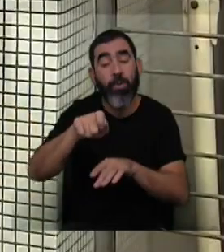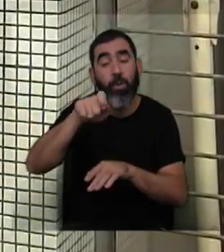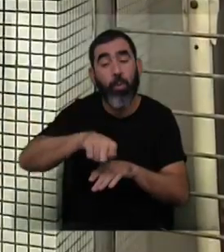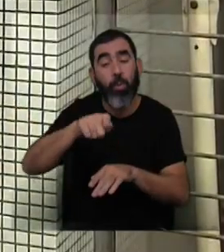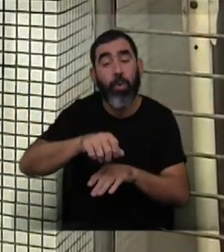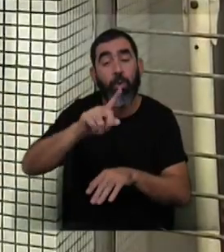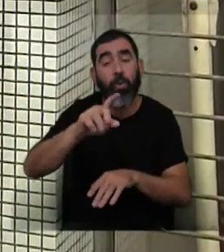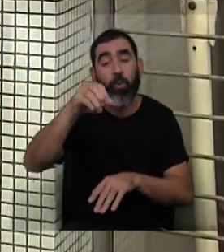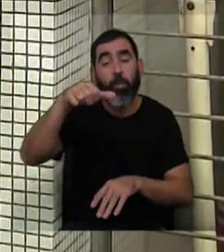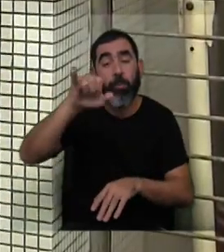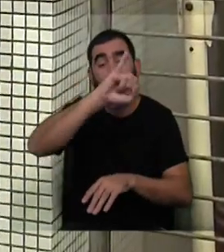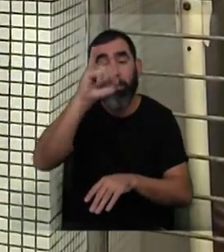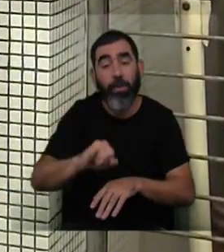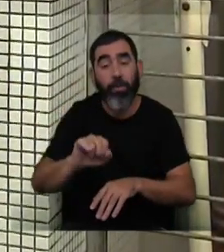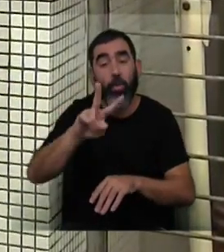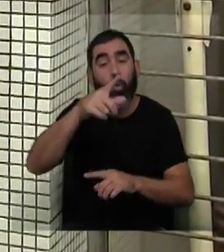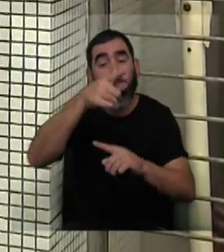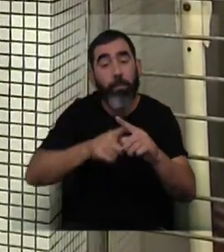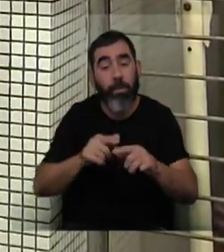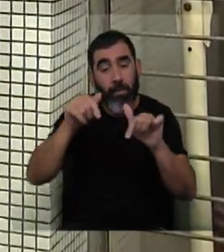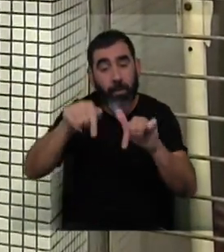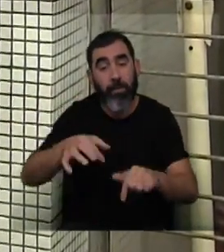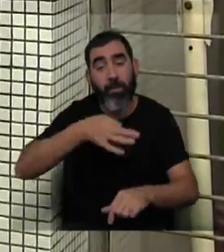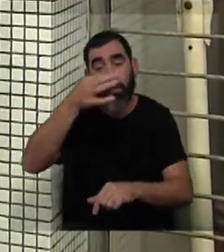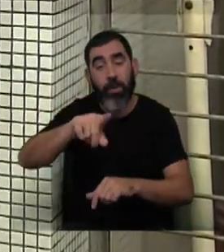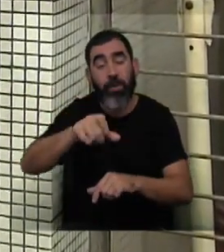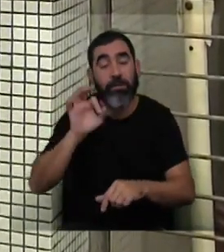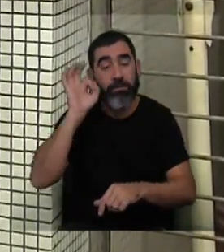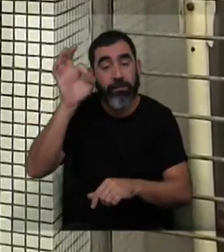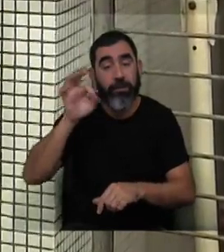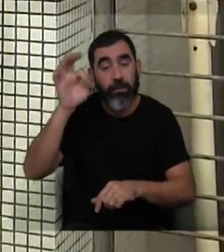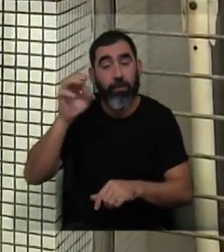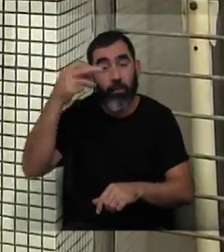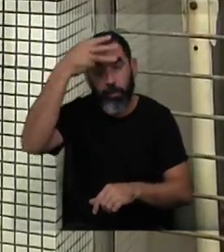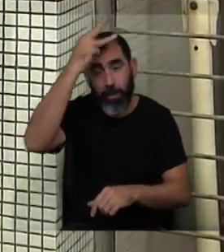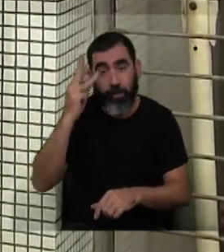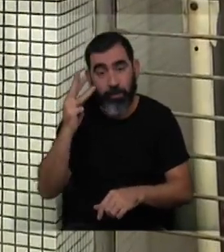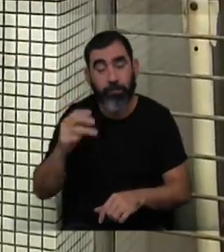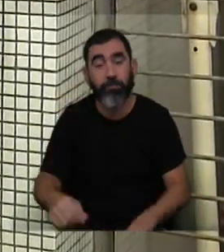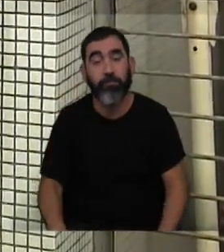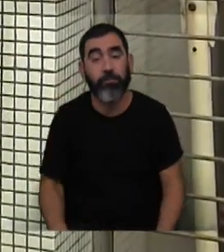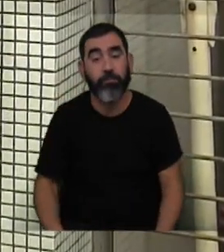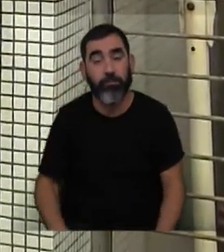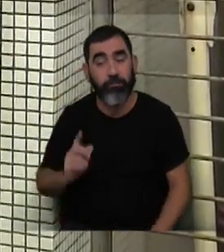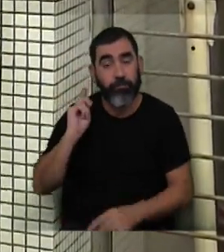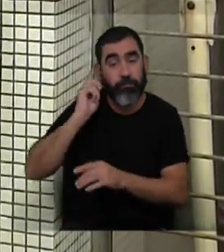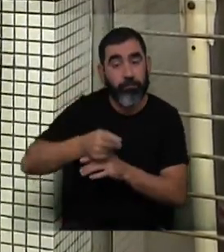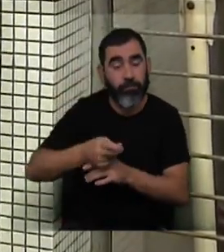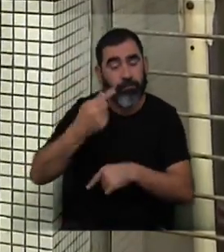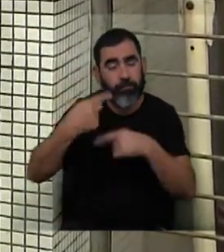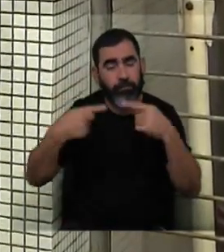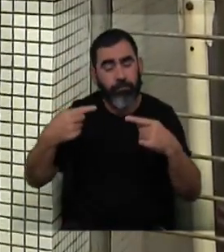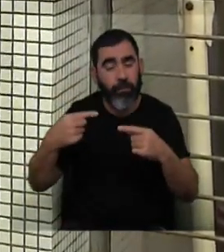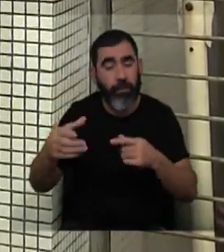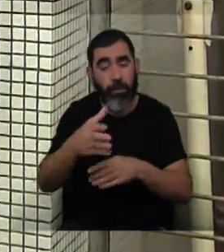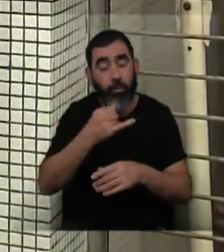Juan Carlos Gómez, donde 14:30 está previsto que declare el ex senador nacionalista Gustavo Penades, imputado por varios delitos